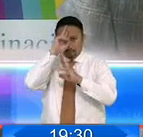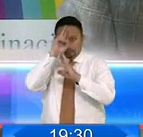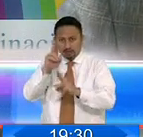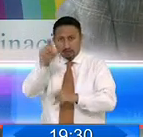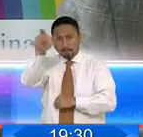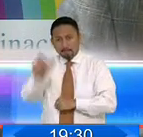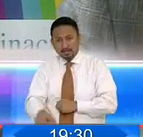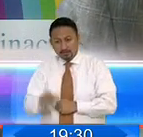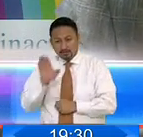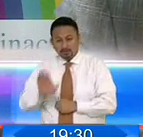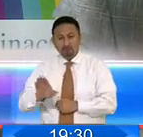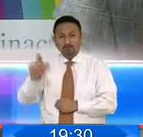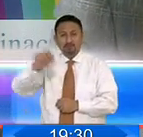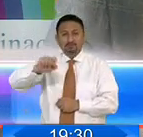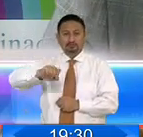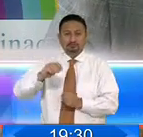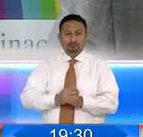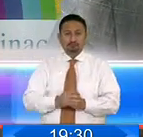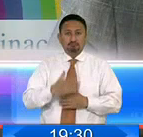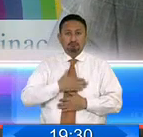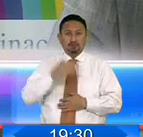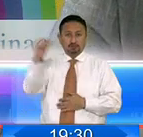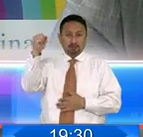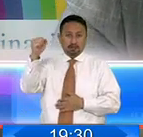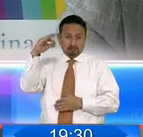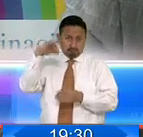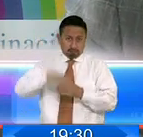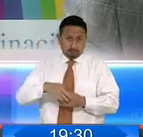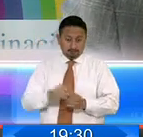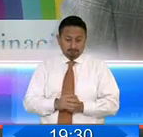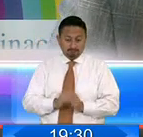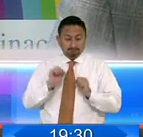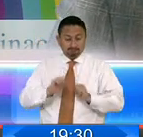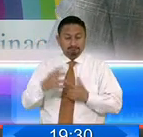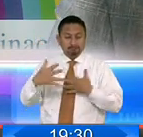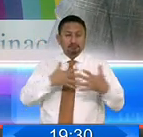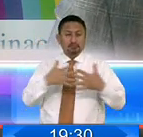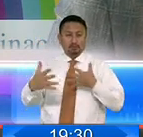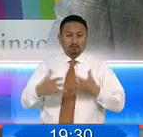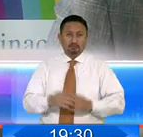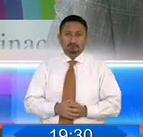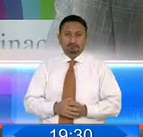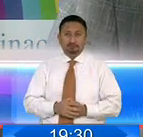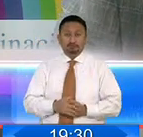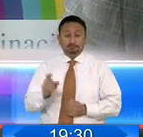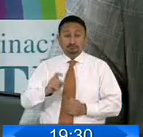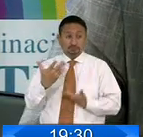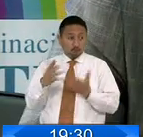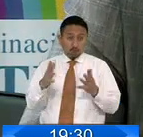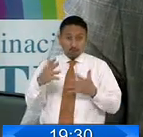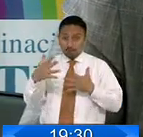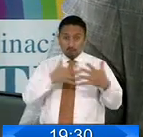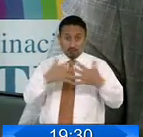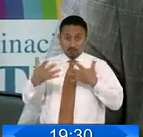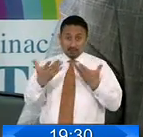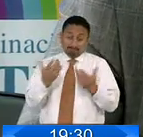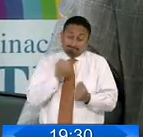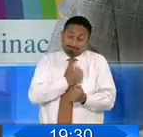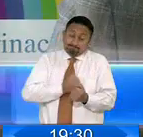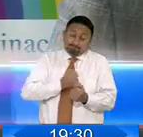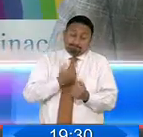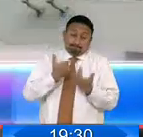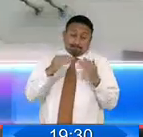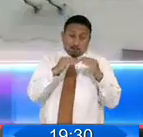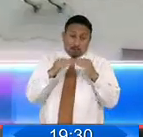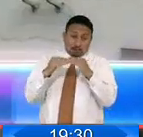la voluntad del pueblo que ejerció en su momento y que exista la transparencia necesaria porque si no existe transparencia lamentablemente